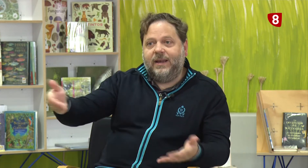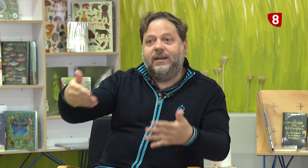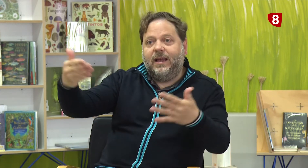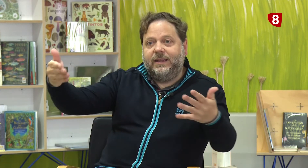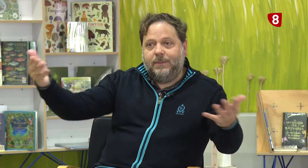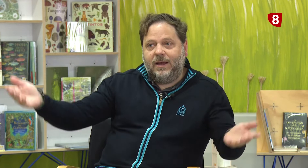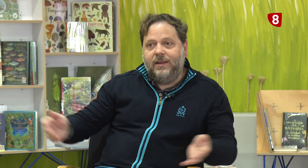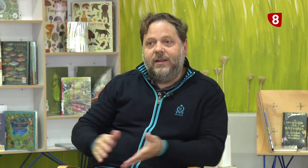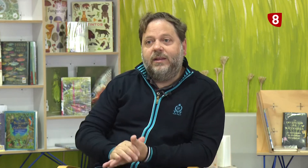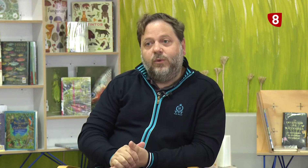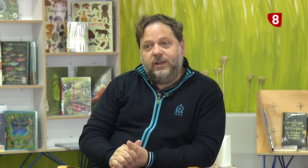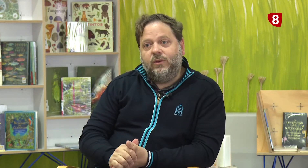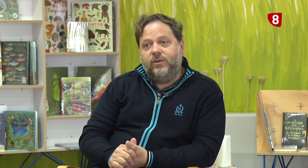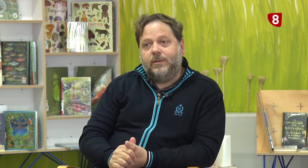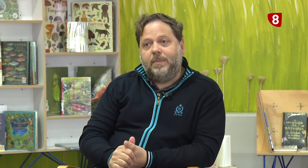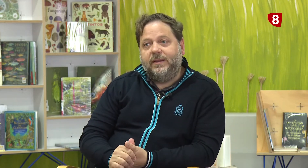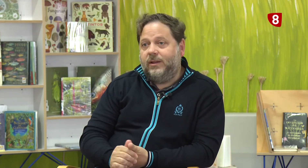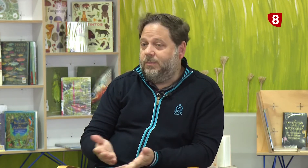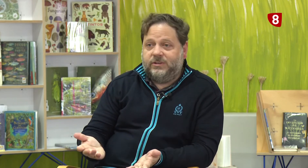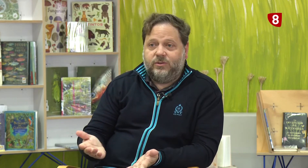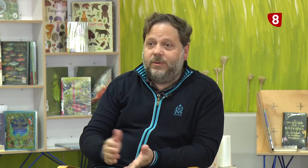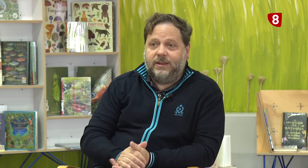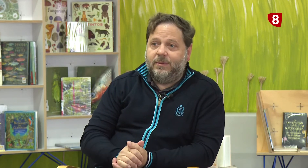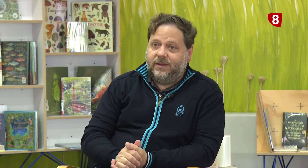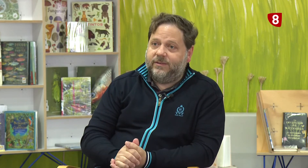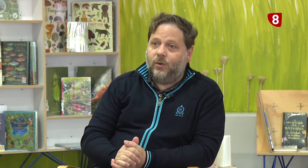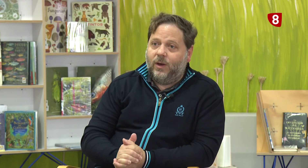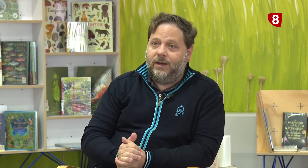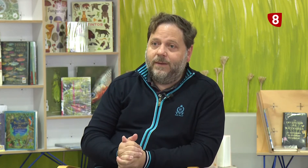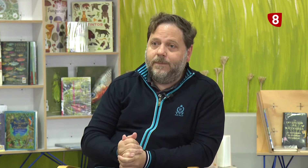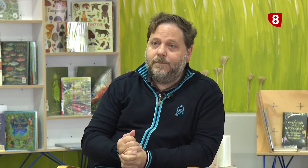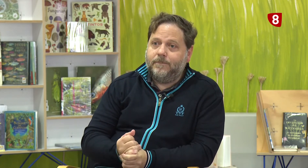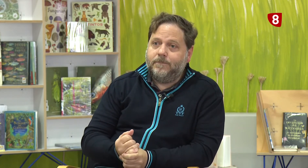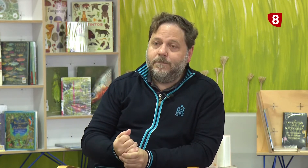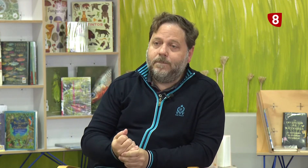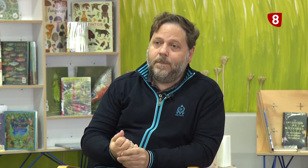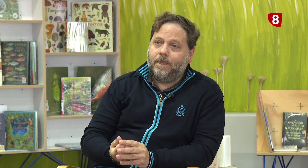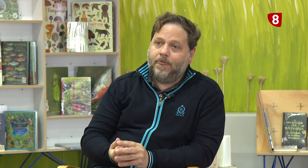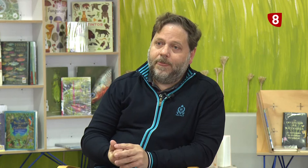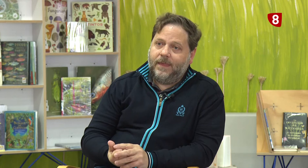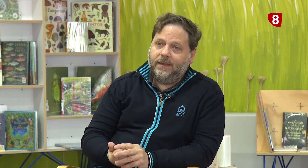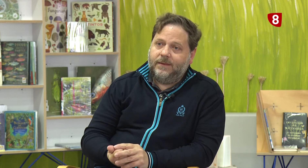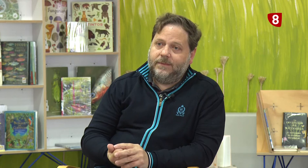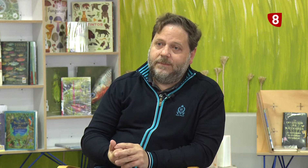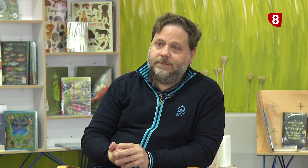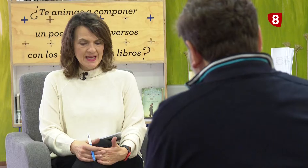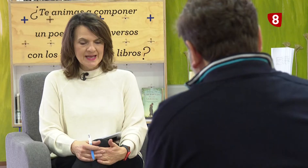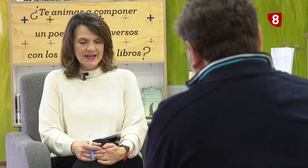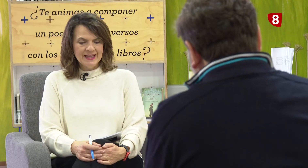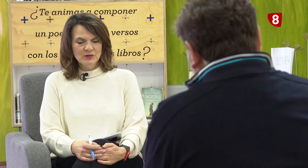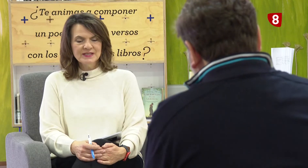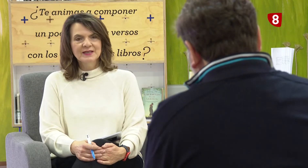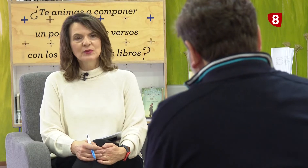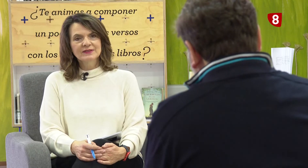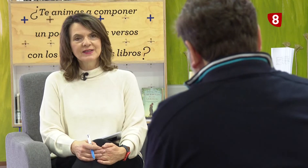se entregan y la gente va difundiéndolo y se va aprendiendo. Pues esto evidentemente ha sido. Nosotros está muy curioso porque como decía,